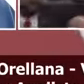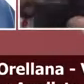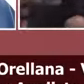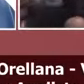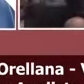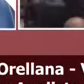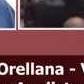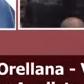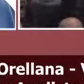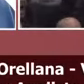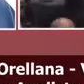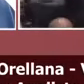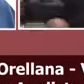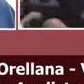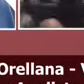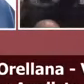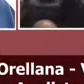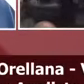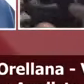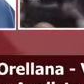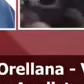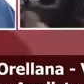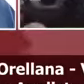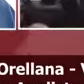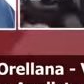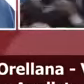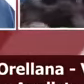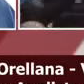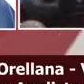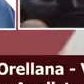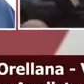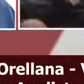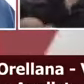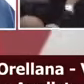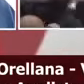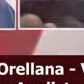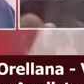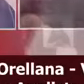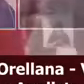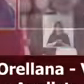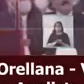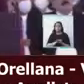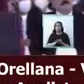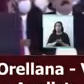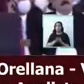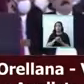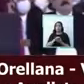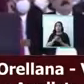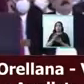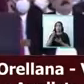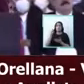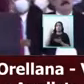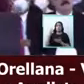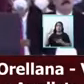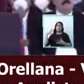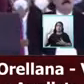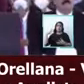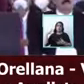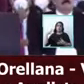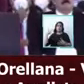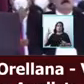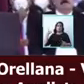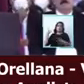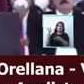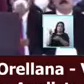generar expectativas para el país. Concluyo de mi parte, licenciado Orellana, consultándole sobre el sistema educativo,